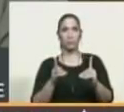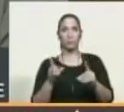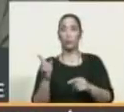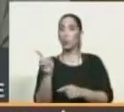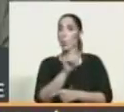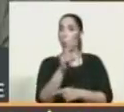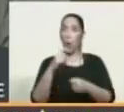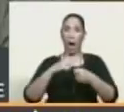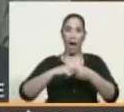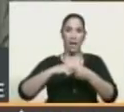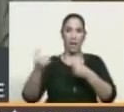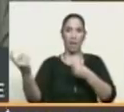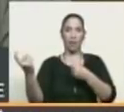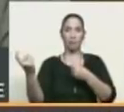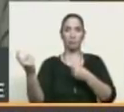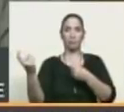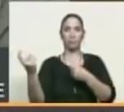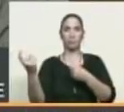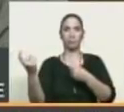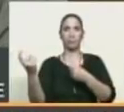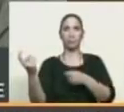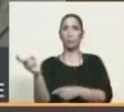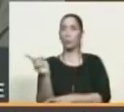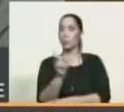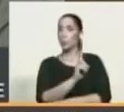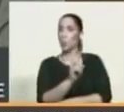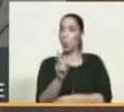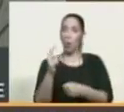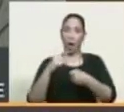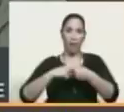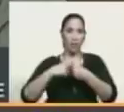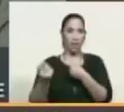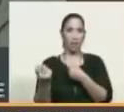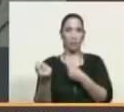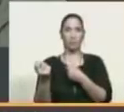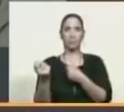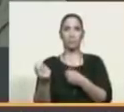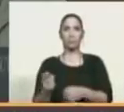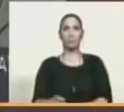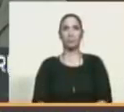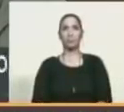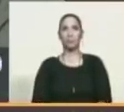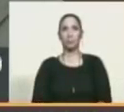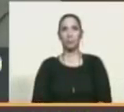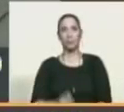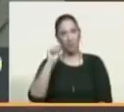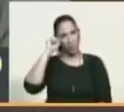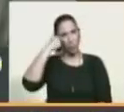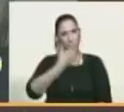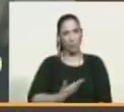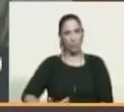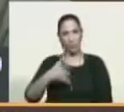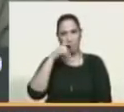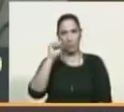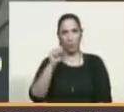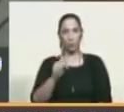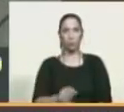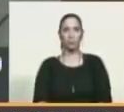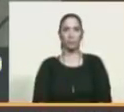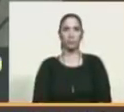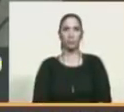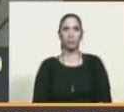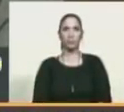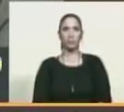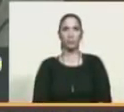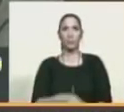aislada. No es aislada. Recordemos que el presidente Nicolás Maduro habló